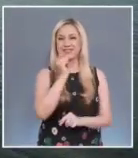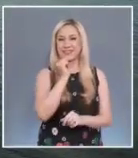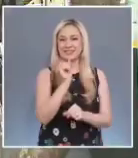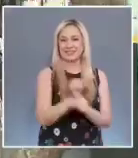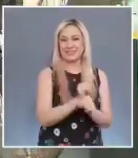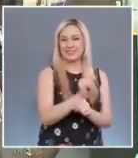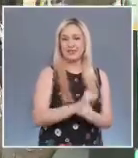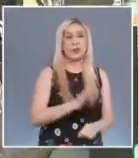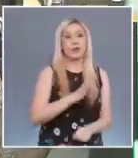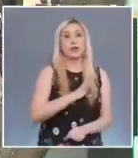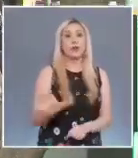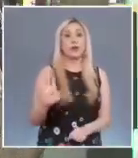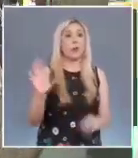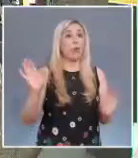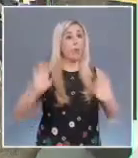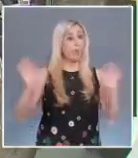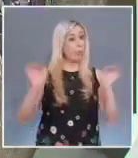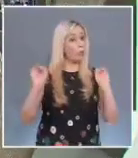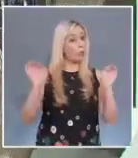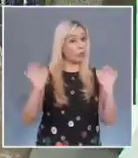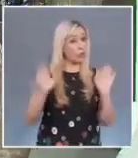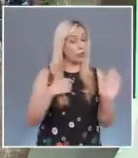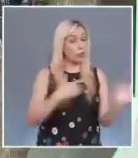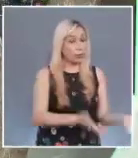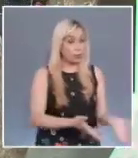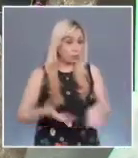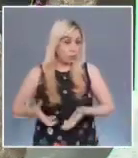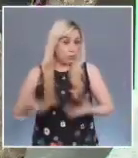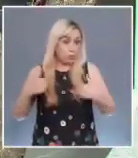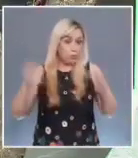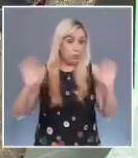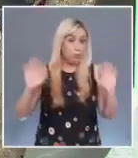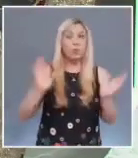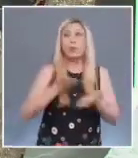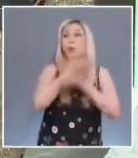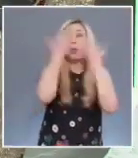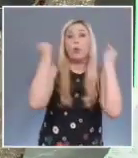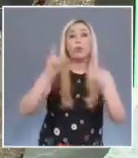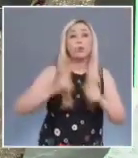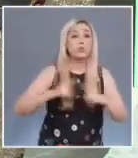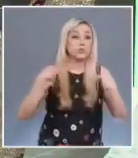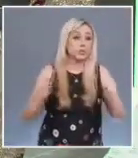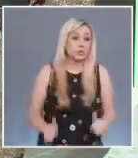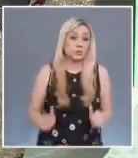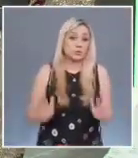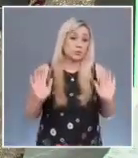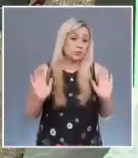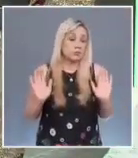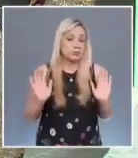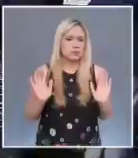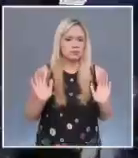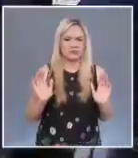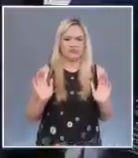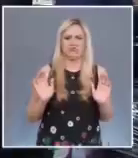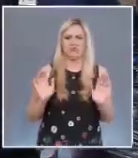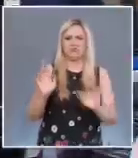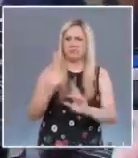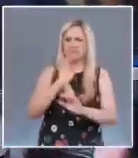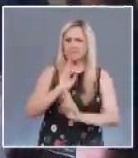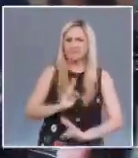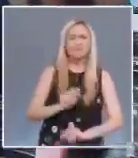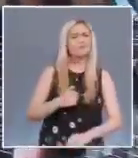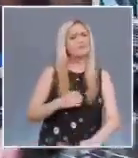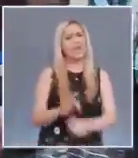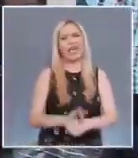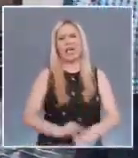además de negarles información sobre los bienes. Los indiciados promovieron un amparo contra esta respuesta. El amparo fue concedido para